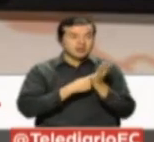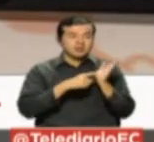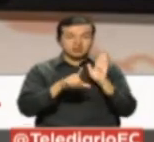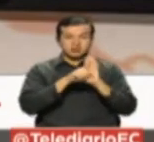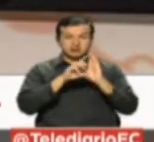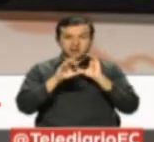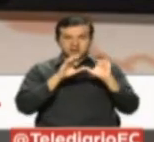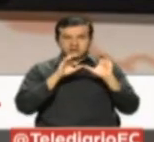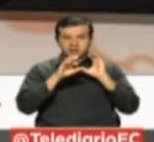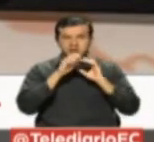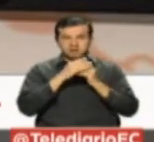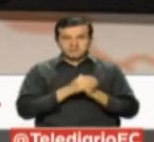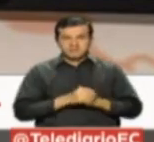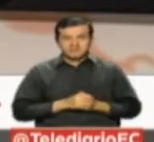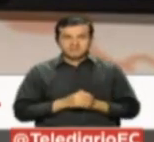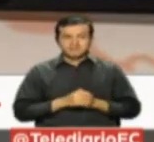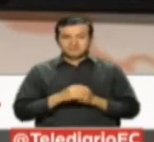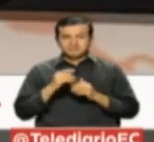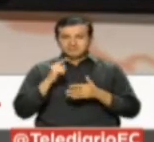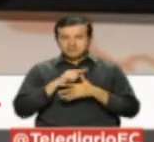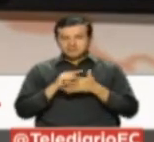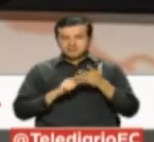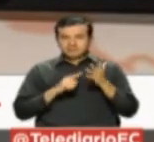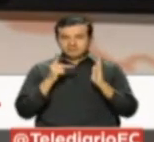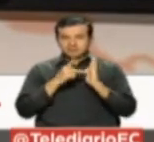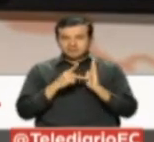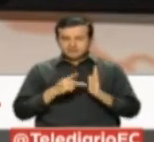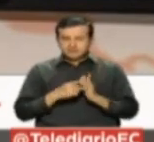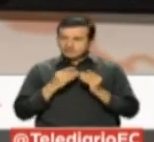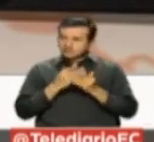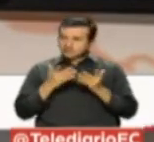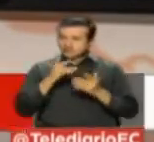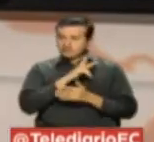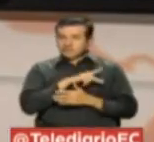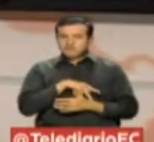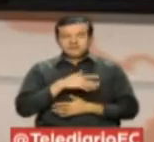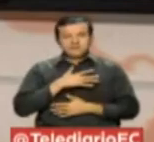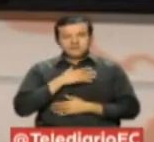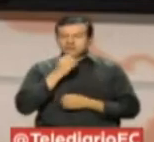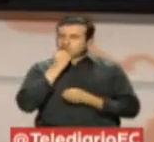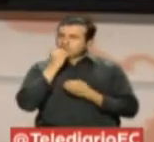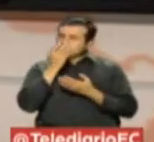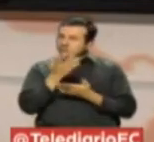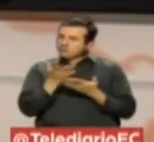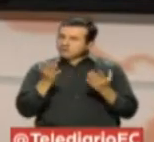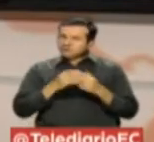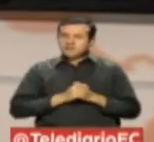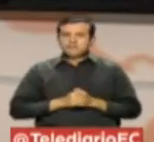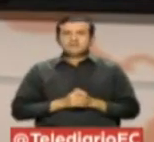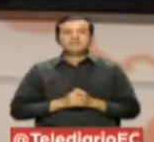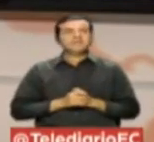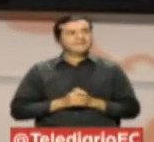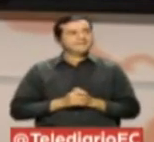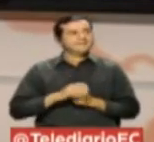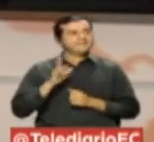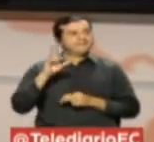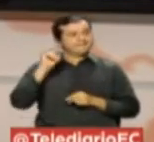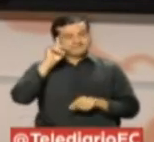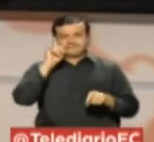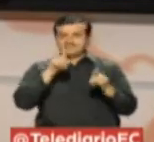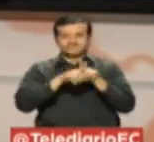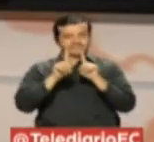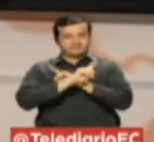comunicación entre los principales bueno personalmente yo le digo que no estuve de acuerdo